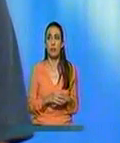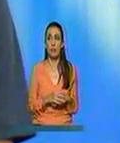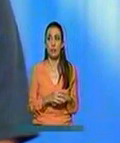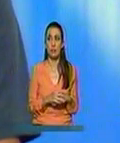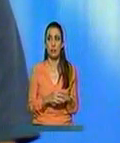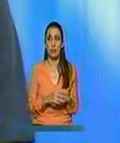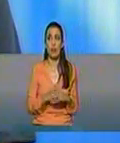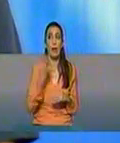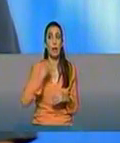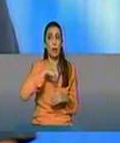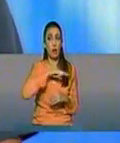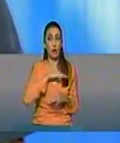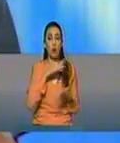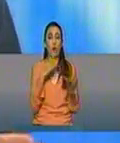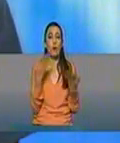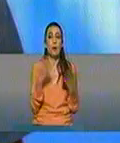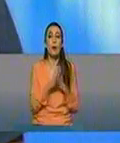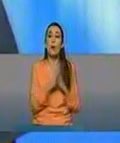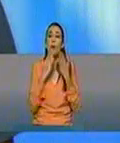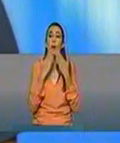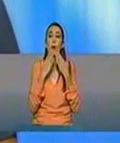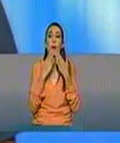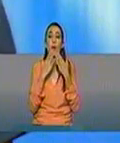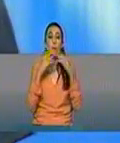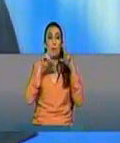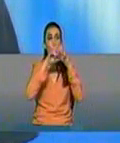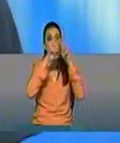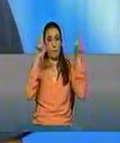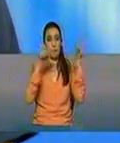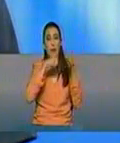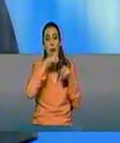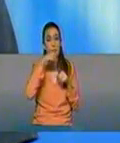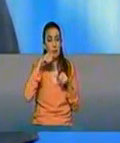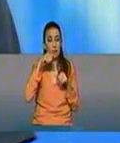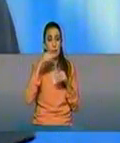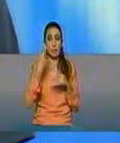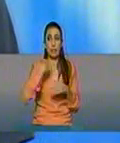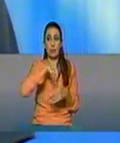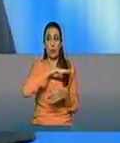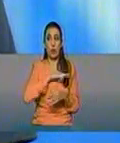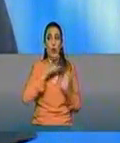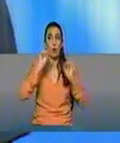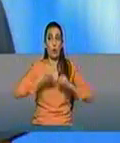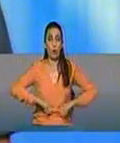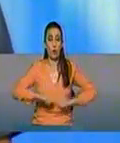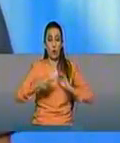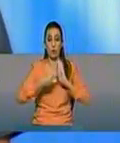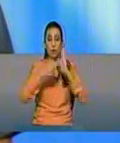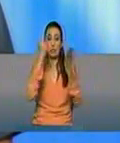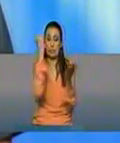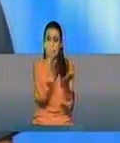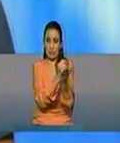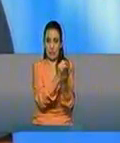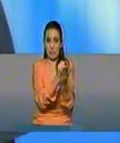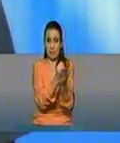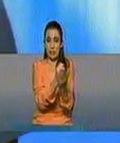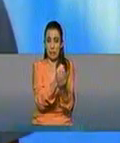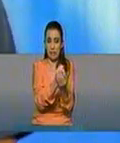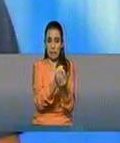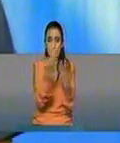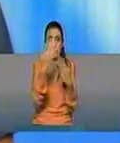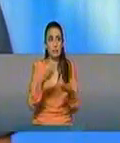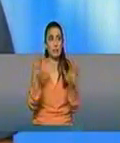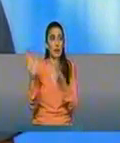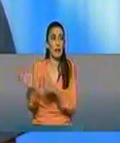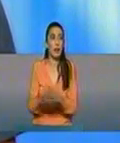muy claro, que es el tema del marketing frente a las cervezas importadas. Entonces, nosotros actualmente tenemos que poner un sello en nuestras tapas, que